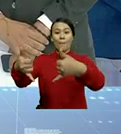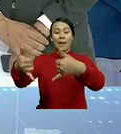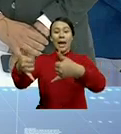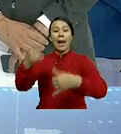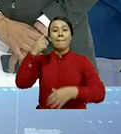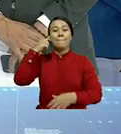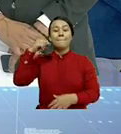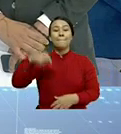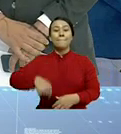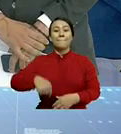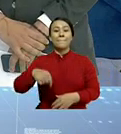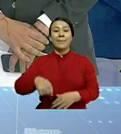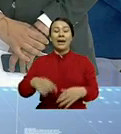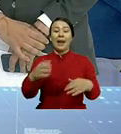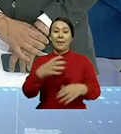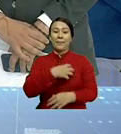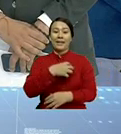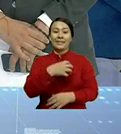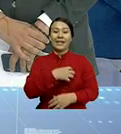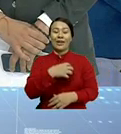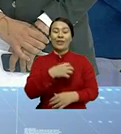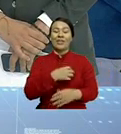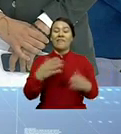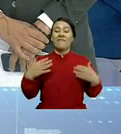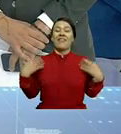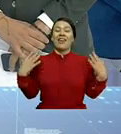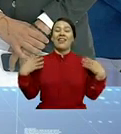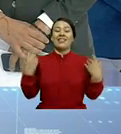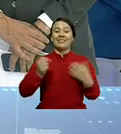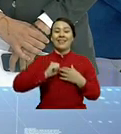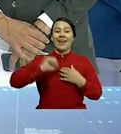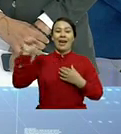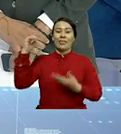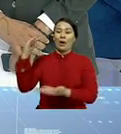qué? Bueno, no sé. ¿Qué? Pues la copa.